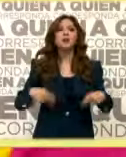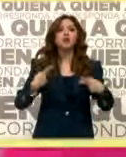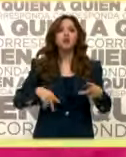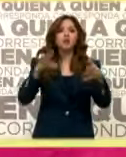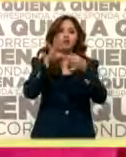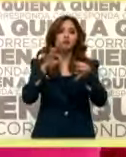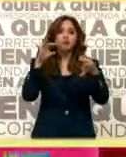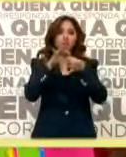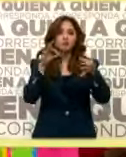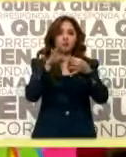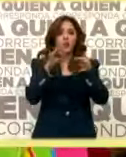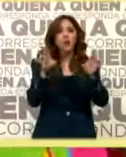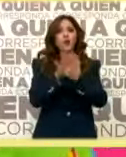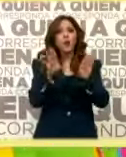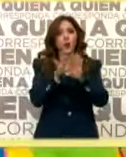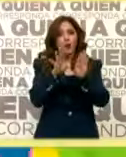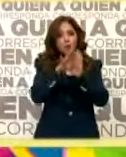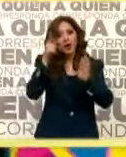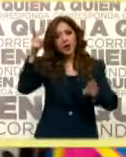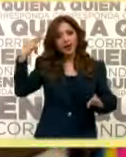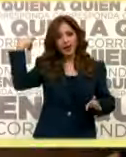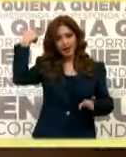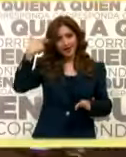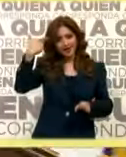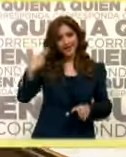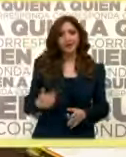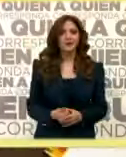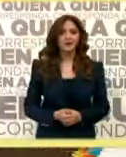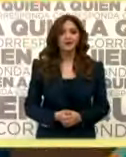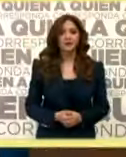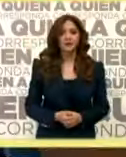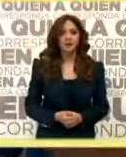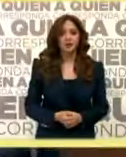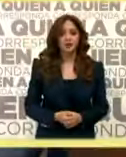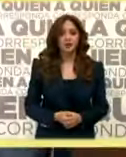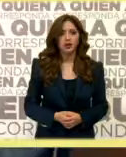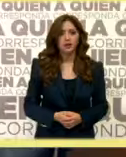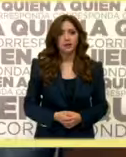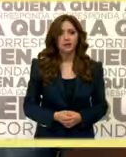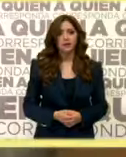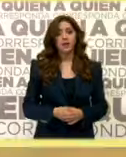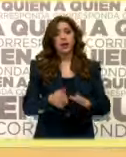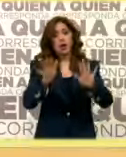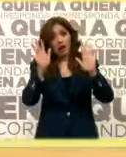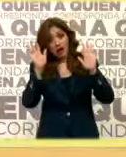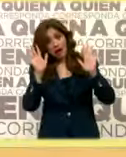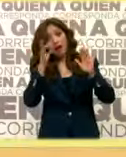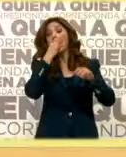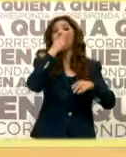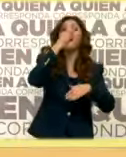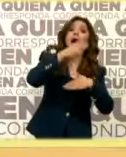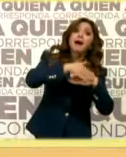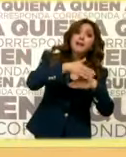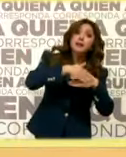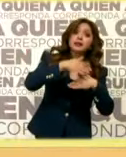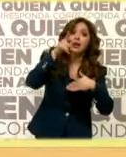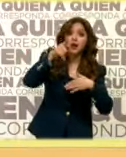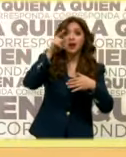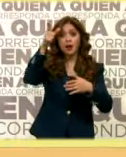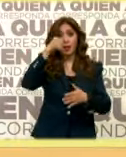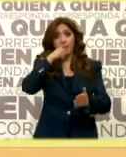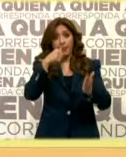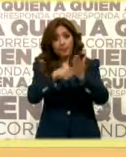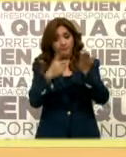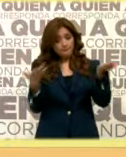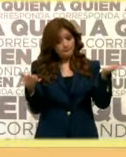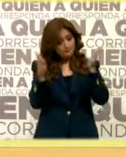sus deseos de una forma más directa a los Reyes Magos. Y UPS se encarga de distribuir a los chavos también el mensaje. Que metan su cartita. Pero si